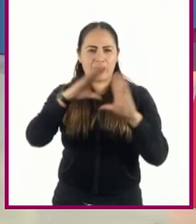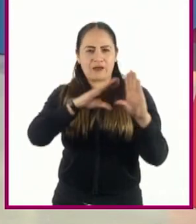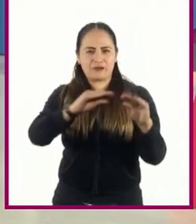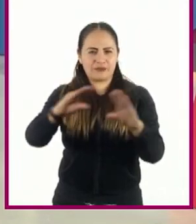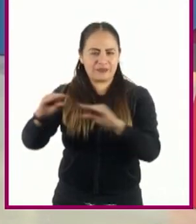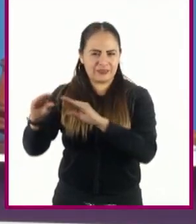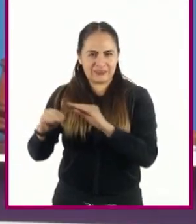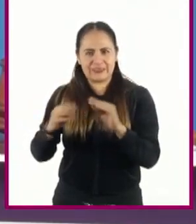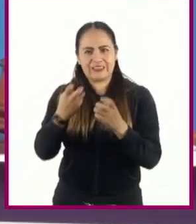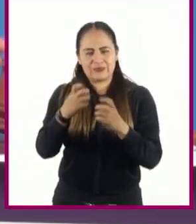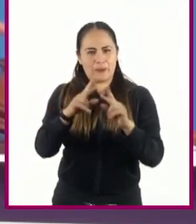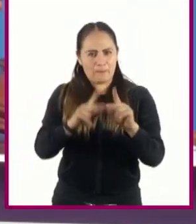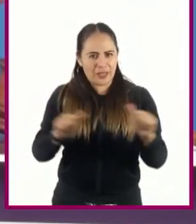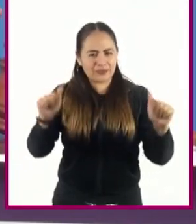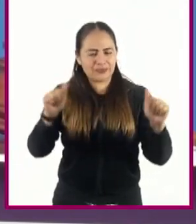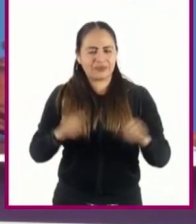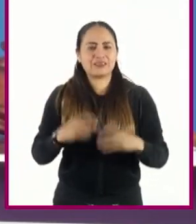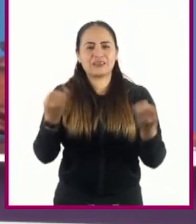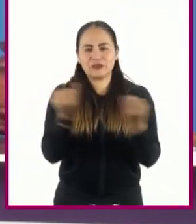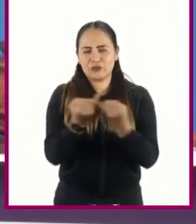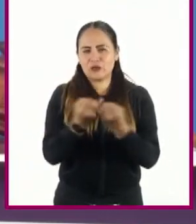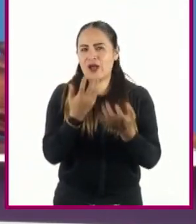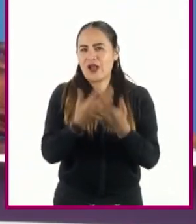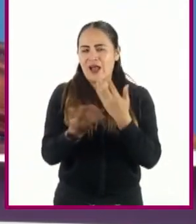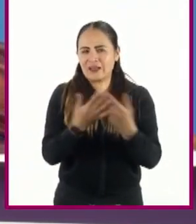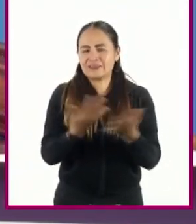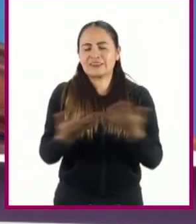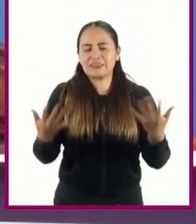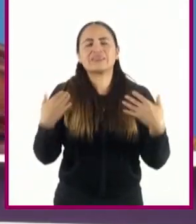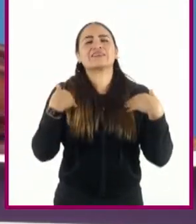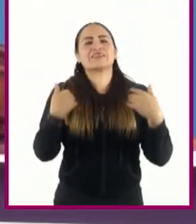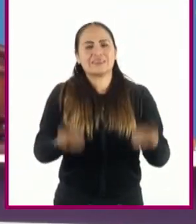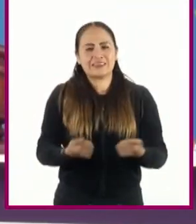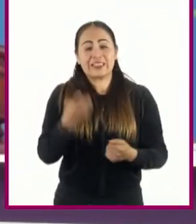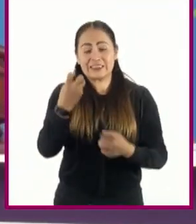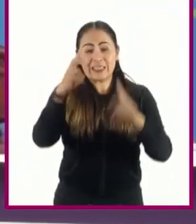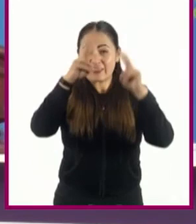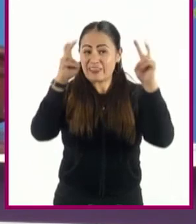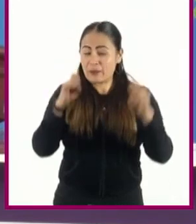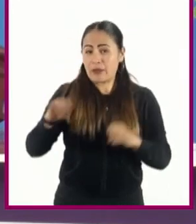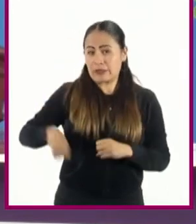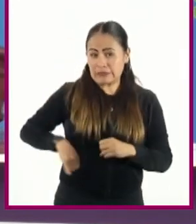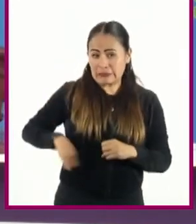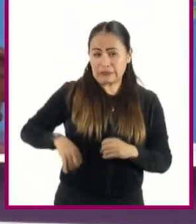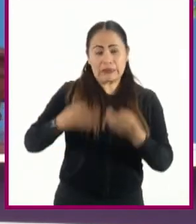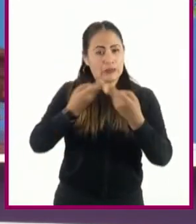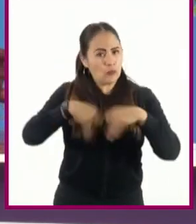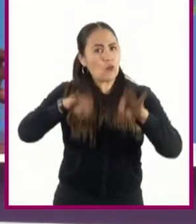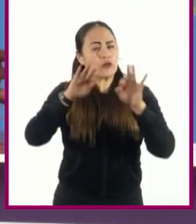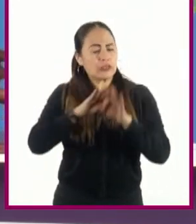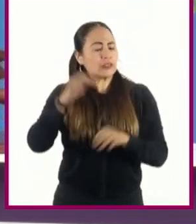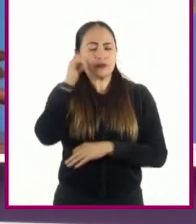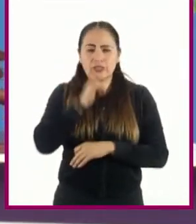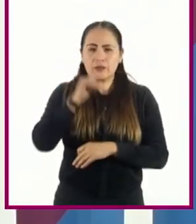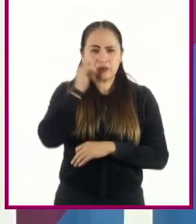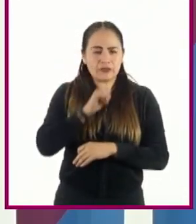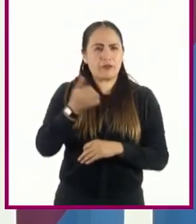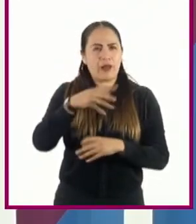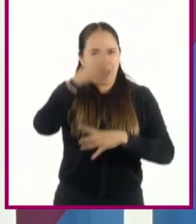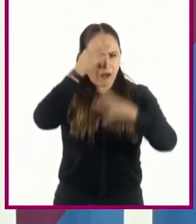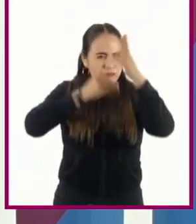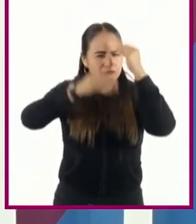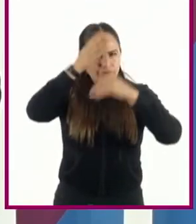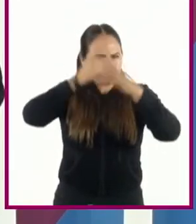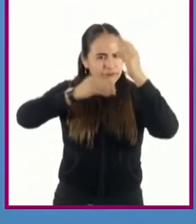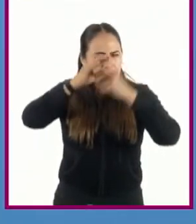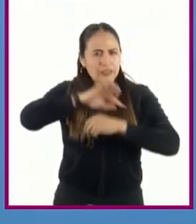clases. Es un tema muy interesante e importante que debemos continuamente estar practicando. Me